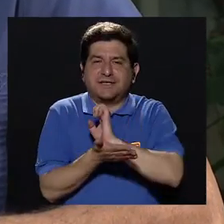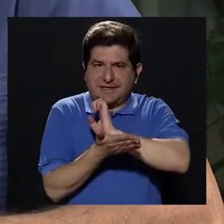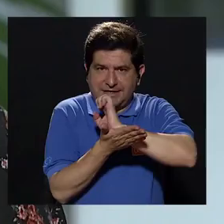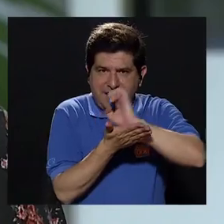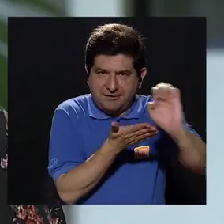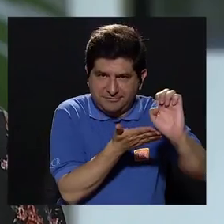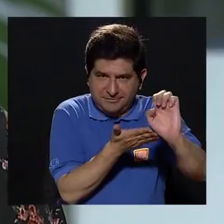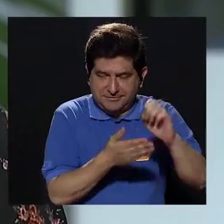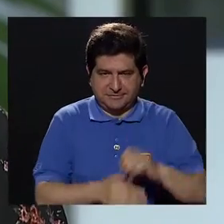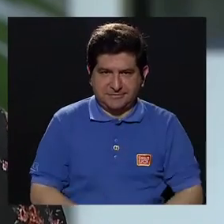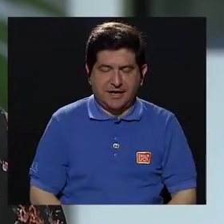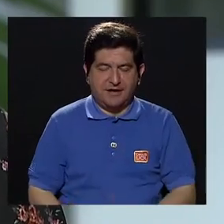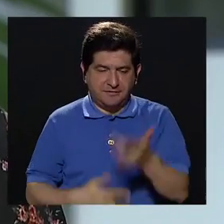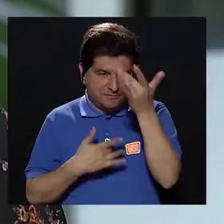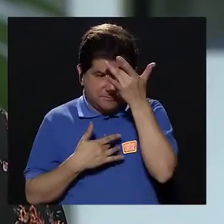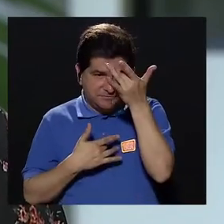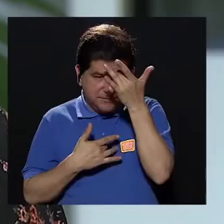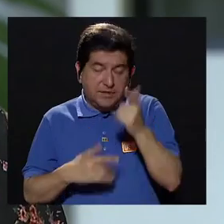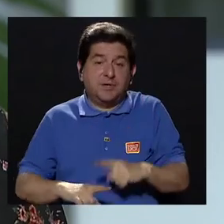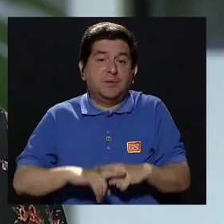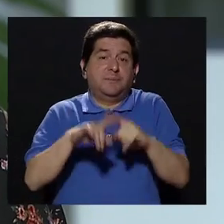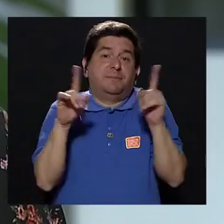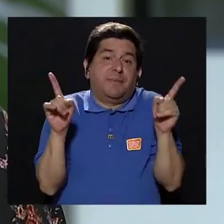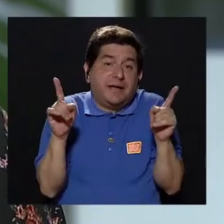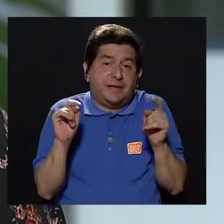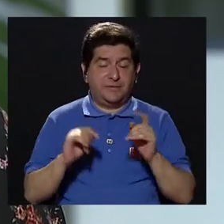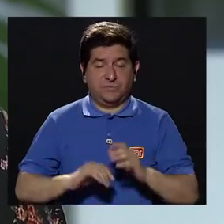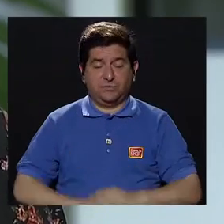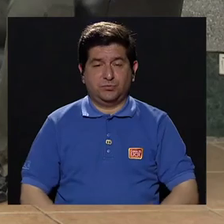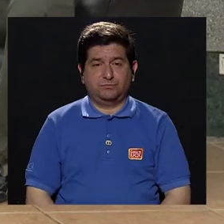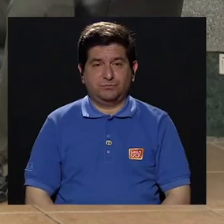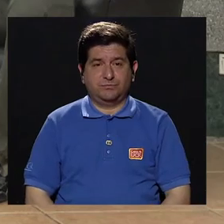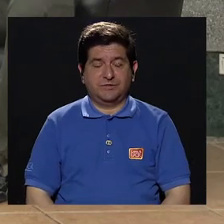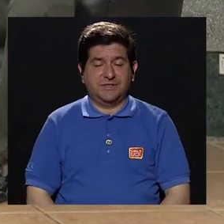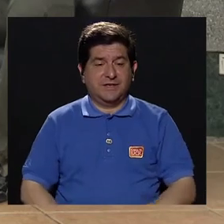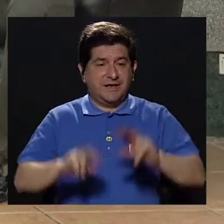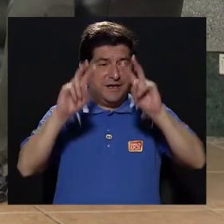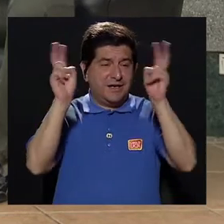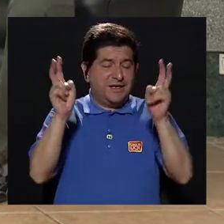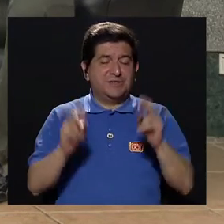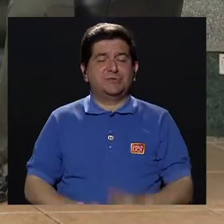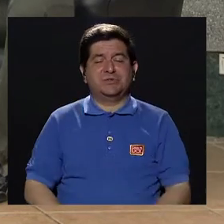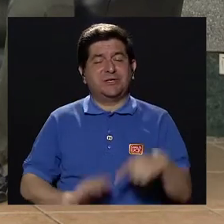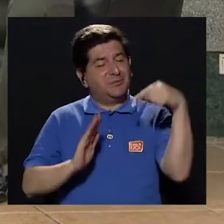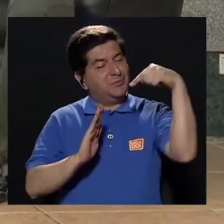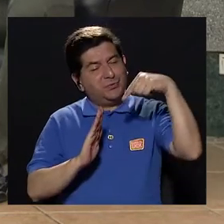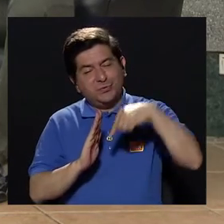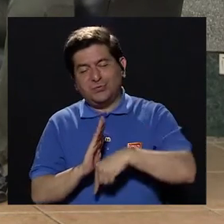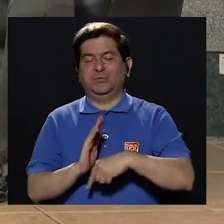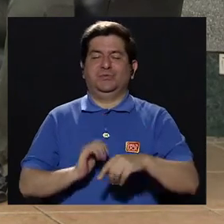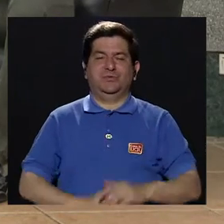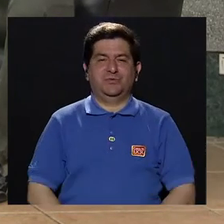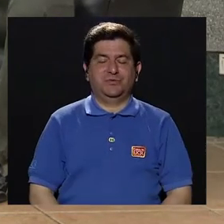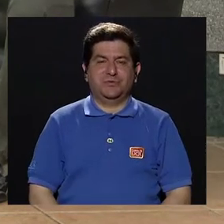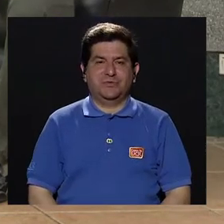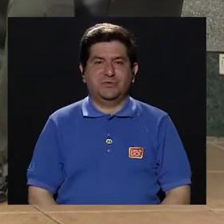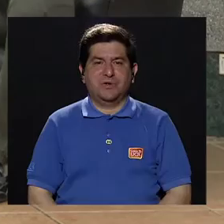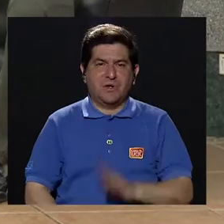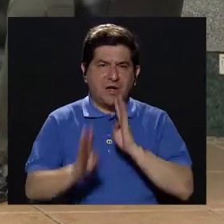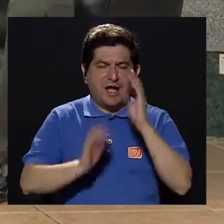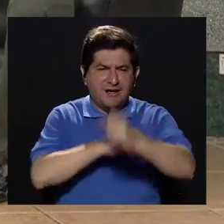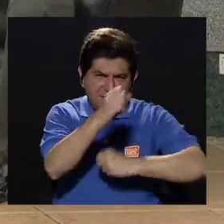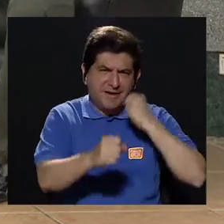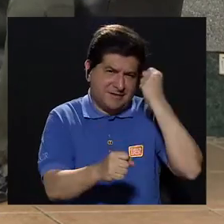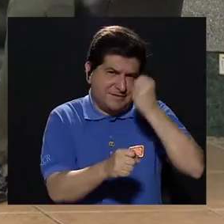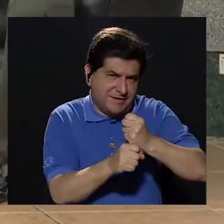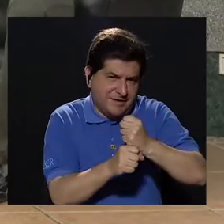prevenir esta enfermedad, pero es un gran tema, ¿verdad? Uh-huh. Es un gran tema. Andrés, hablemos de